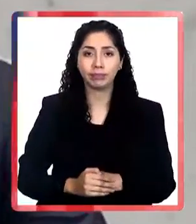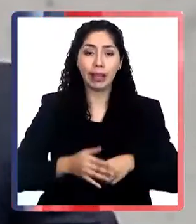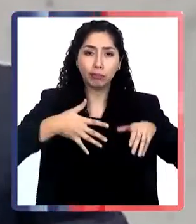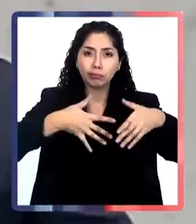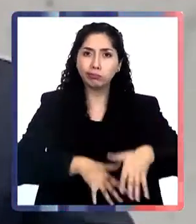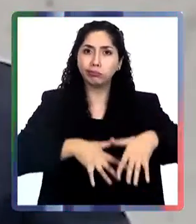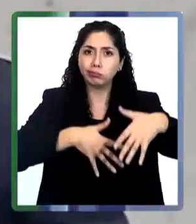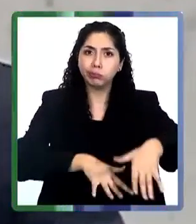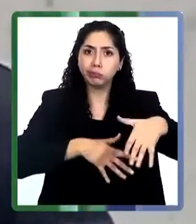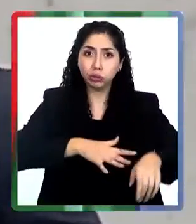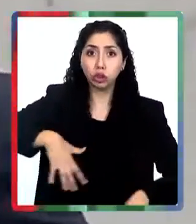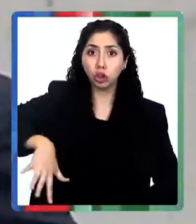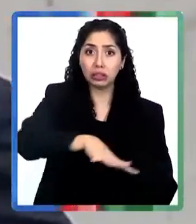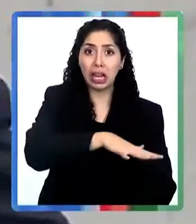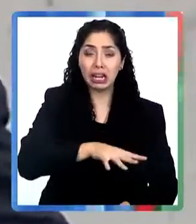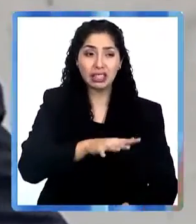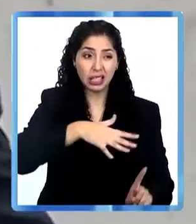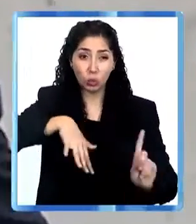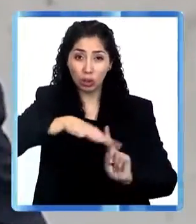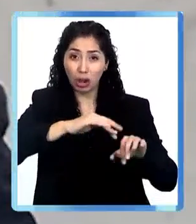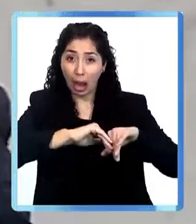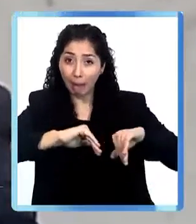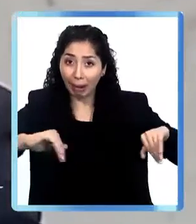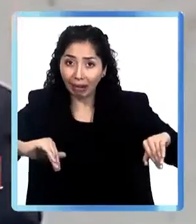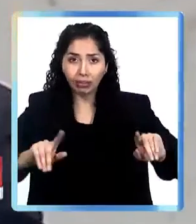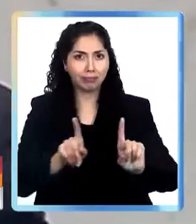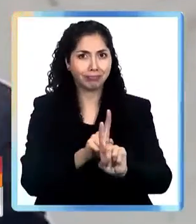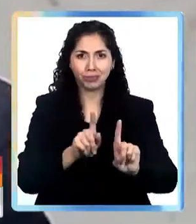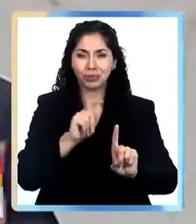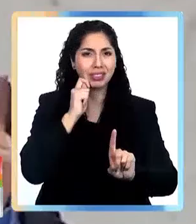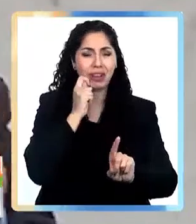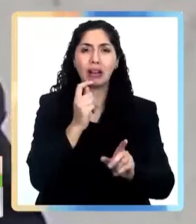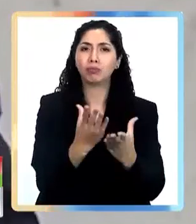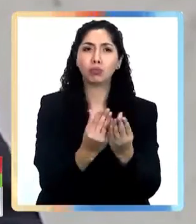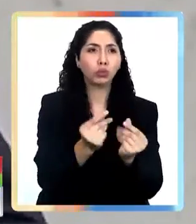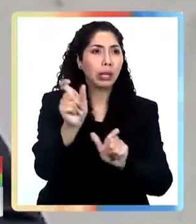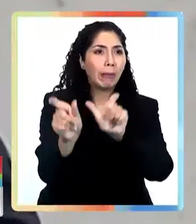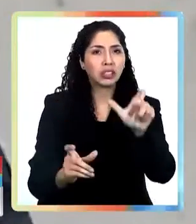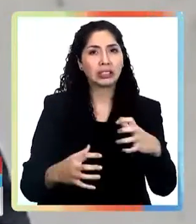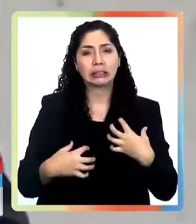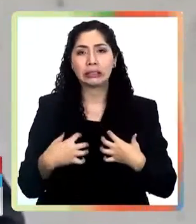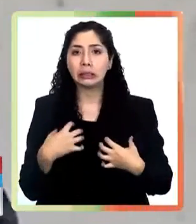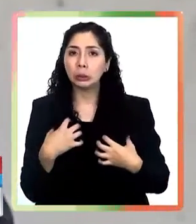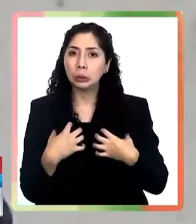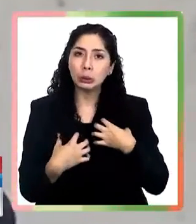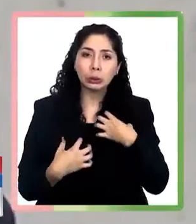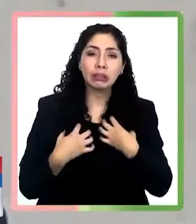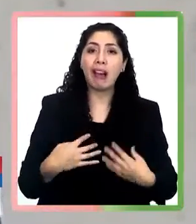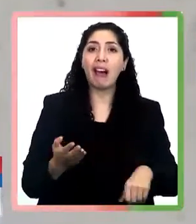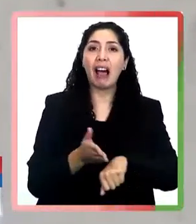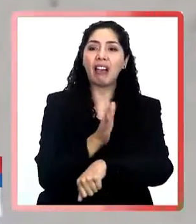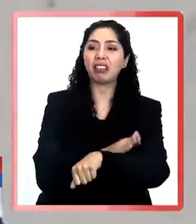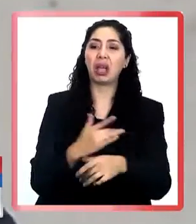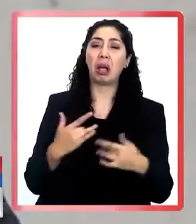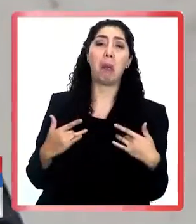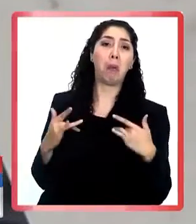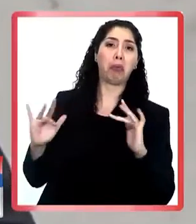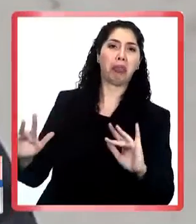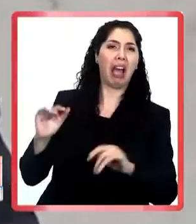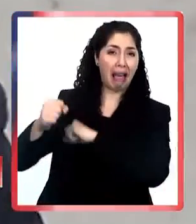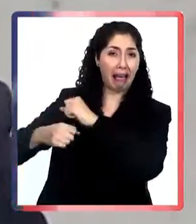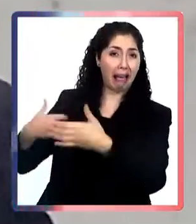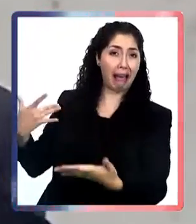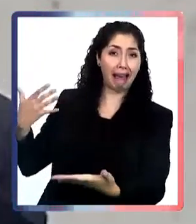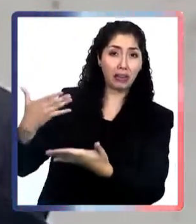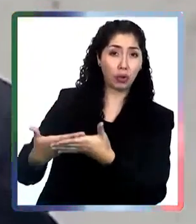estallido social no fue un evento aislado fue una explosión de múltiples malestar y descontento que fueron ignorados o minimizados